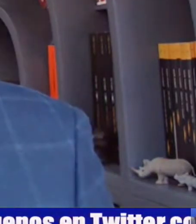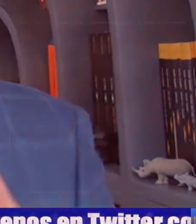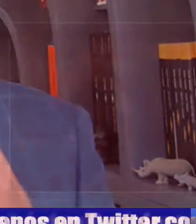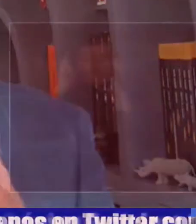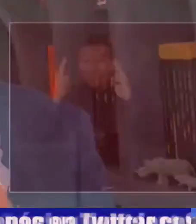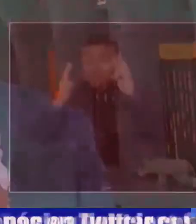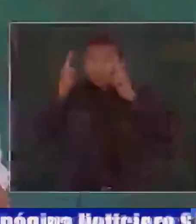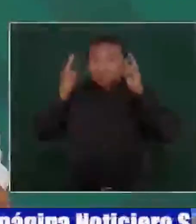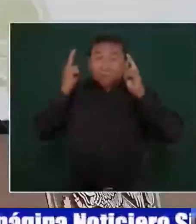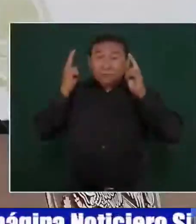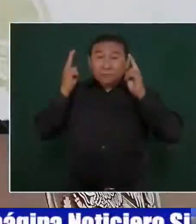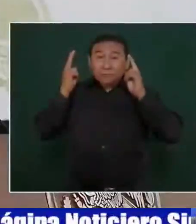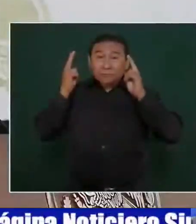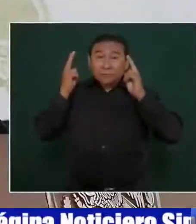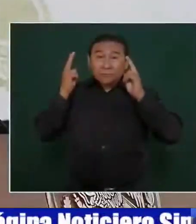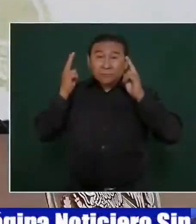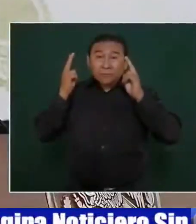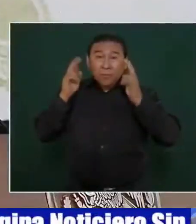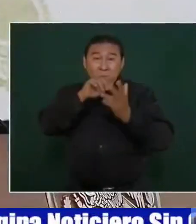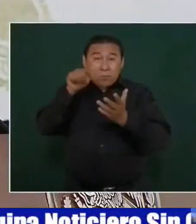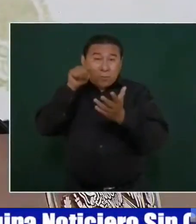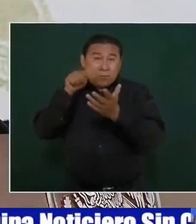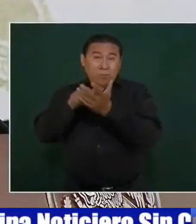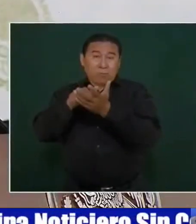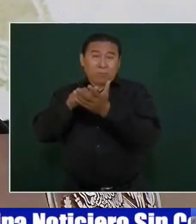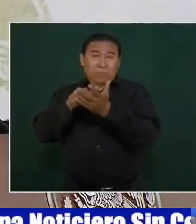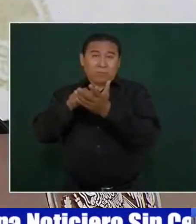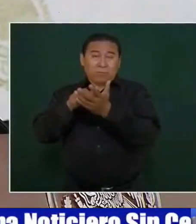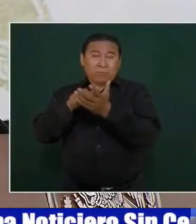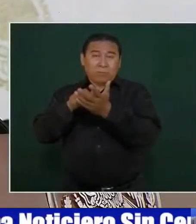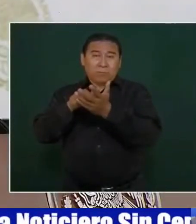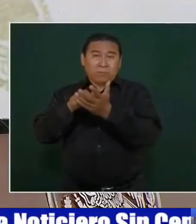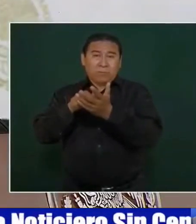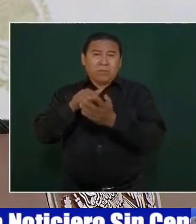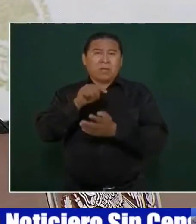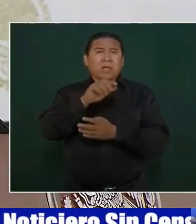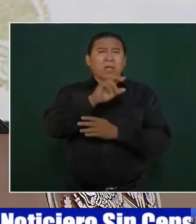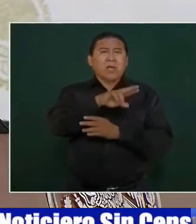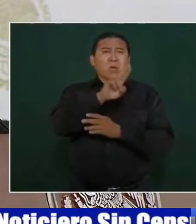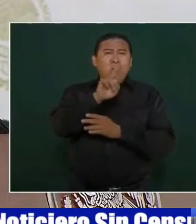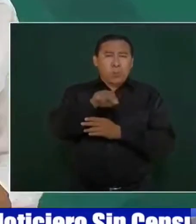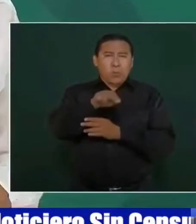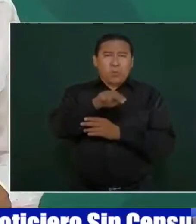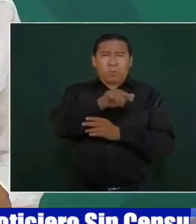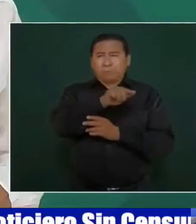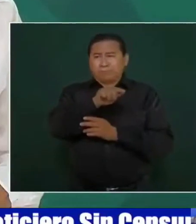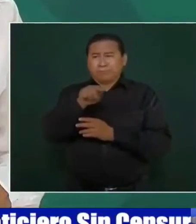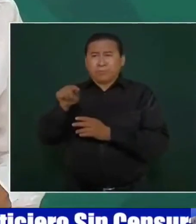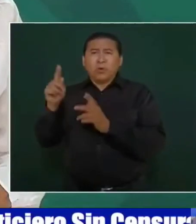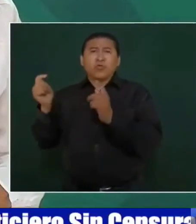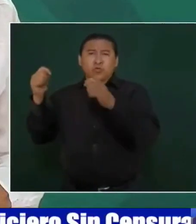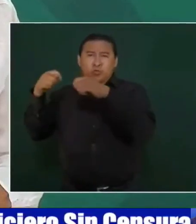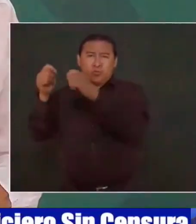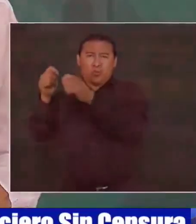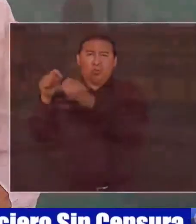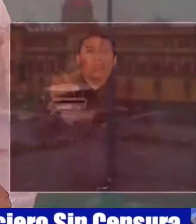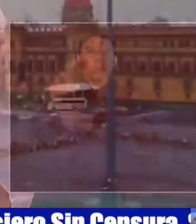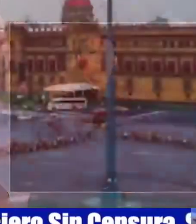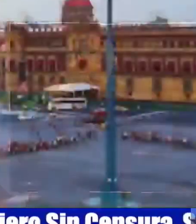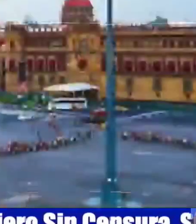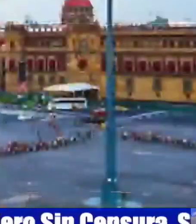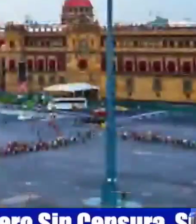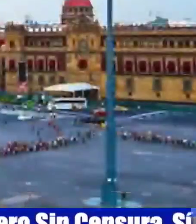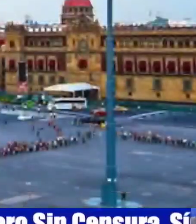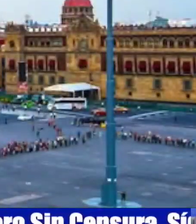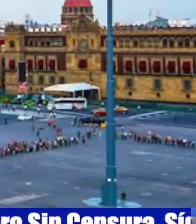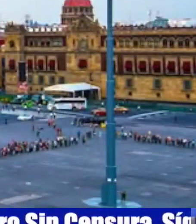esto, al tema de la revocación de mandato. Si un personaje votado por la gente